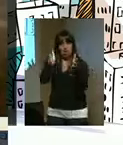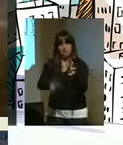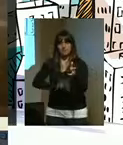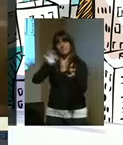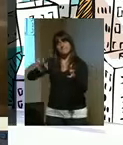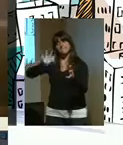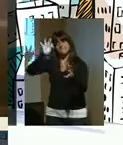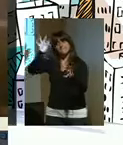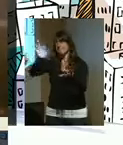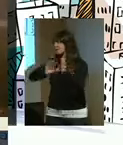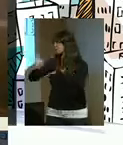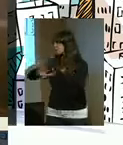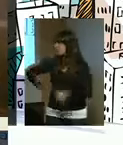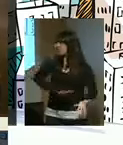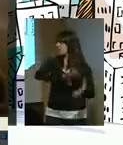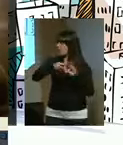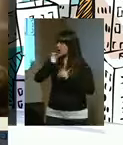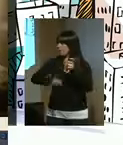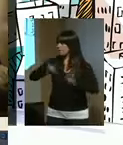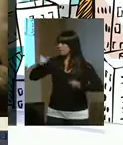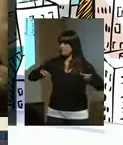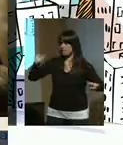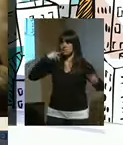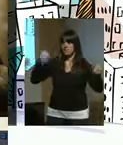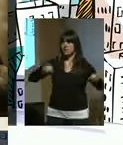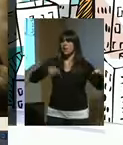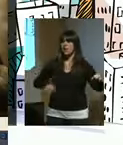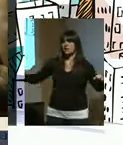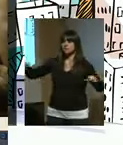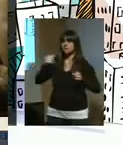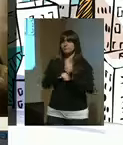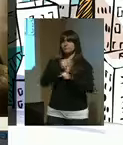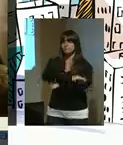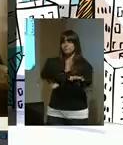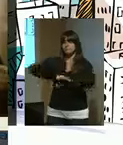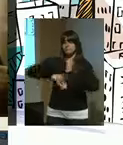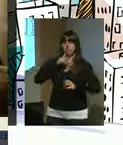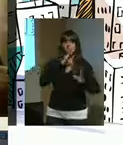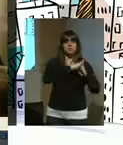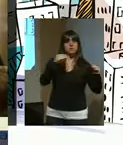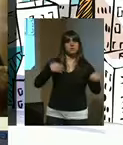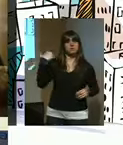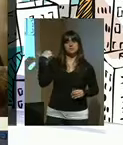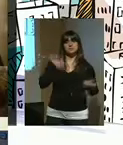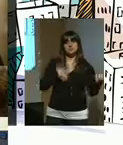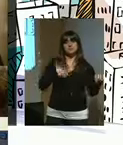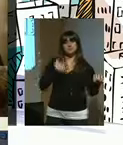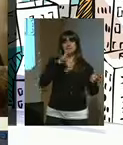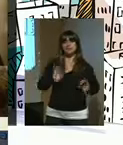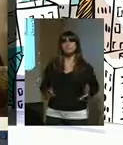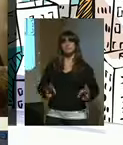mayores. Diana Rubio Moral es arquitecta por la Universidad de Sevilla, especialista en edificación e intervención en el patrimonio